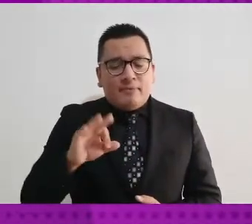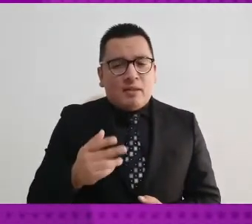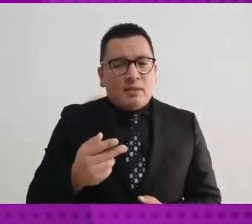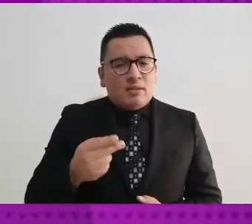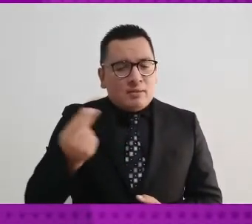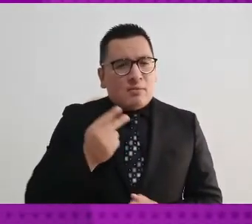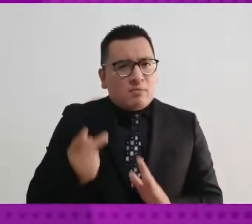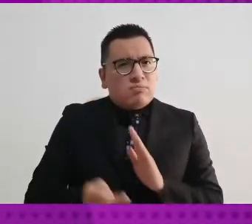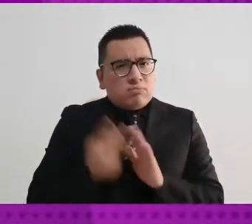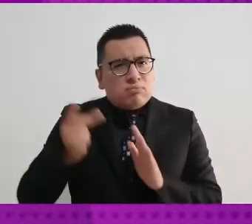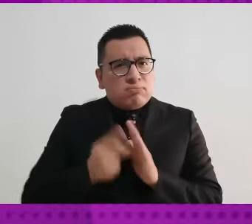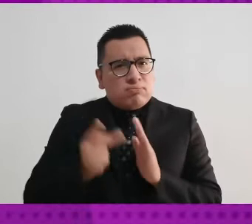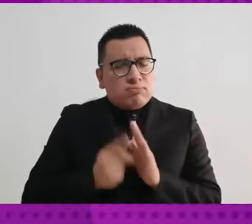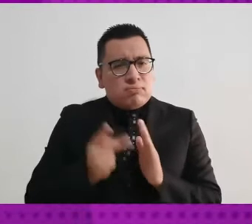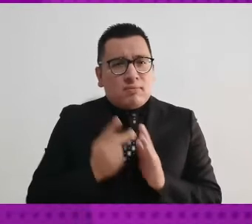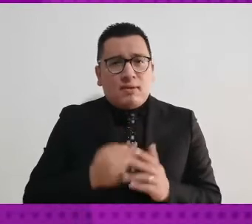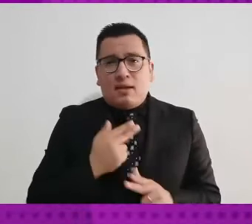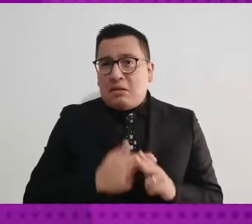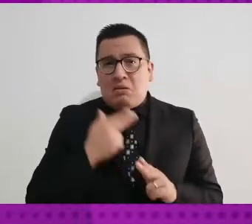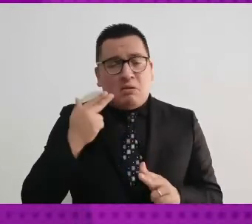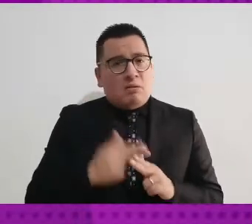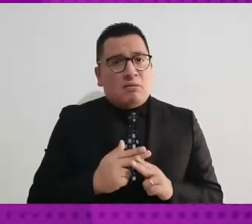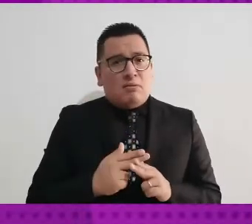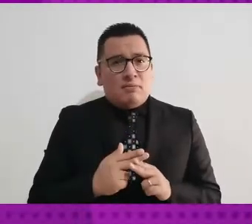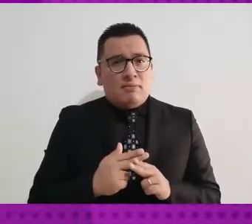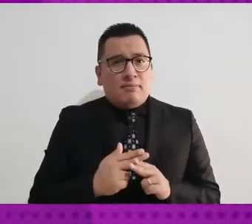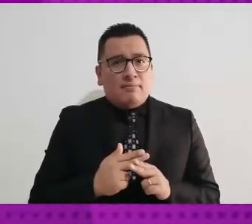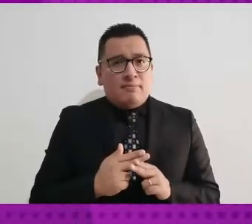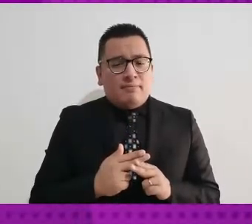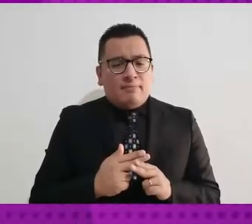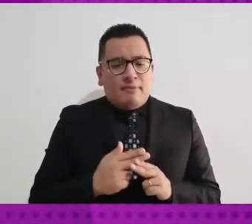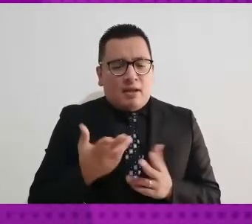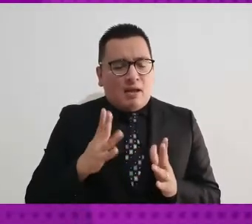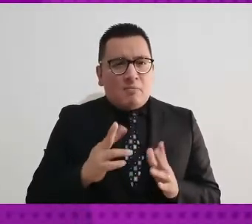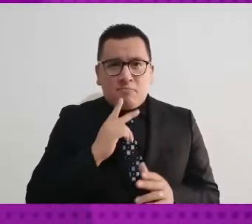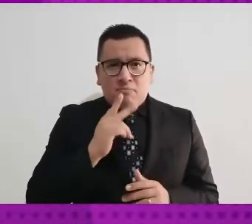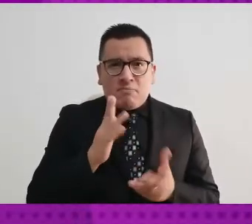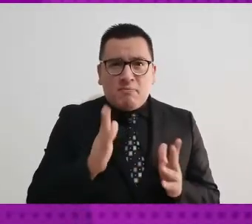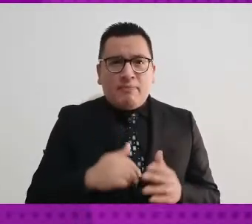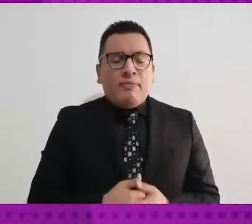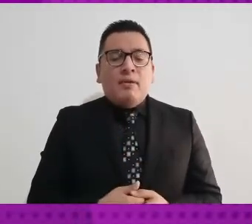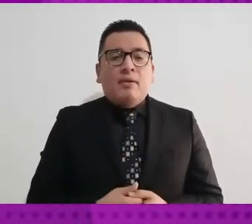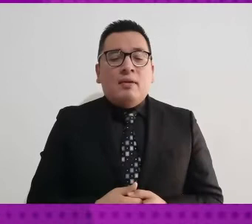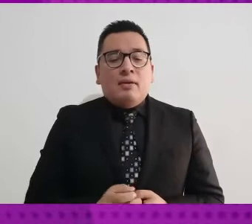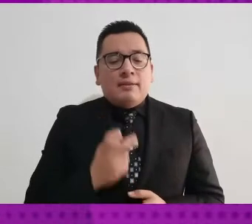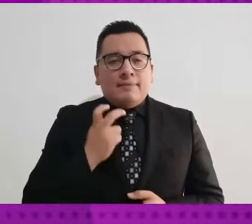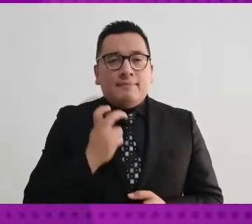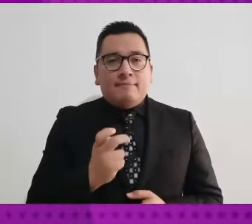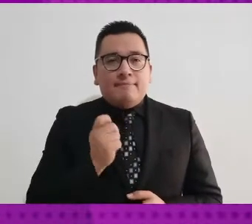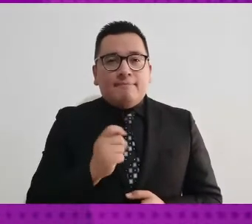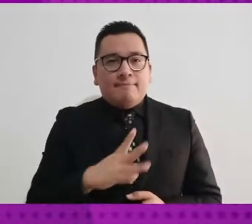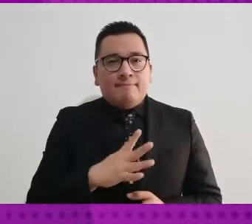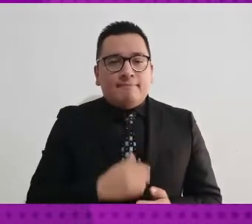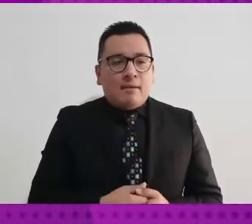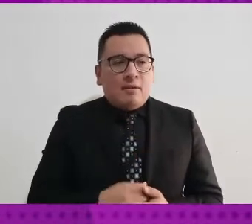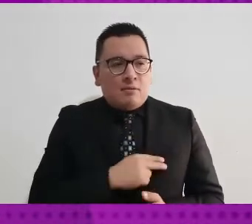ser repetidos una y otra vez hasta que las condiciones mejoren, y esta parte de las elecciones también trae consigo